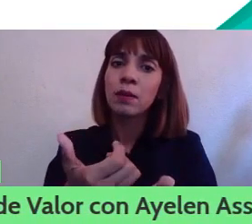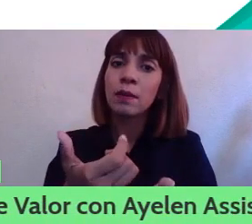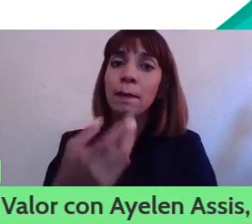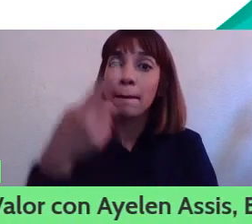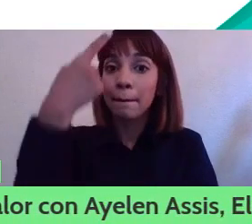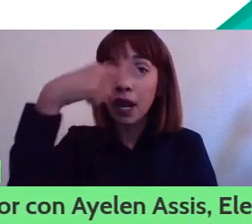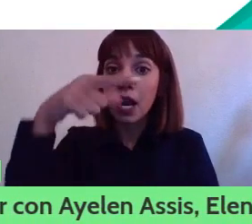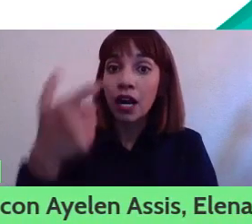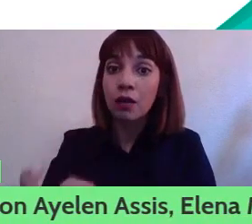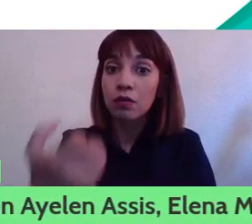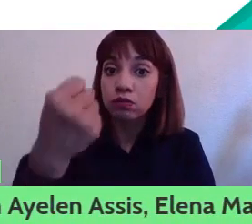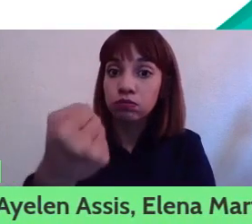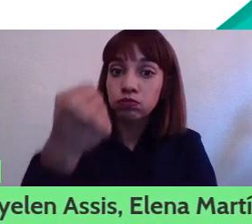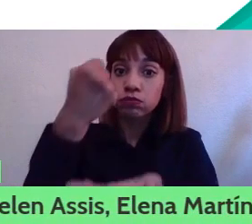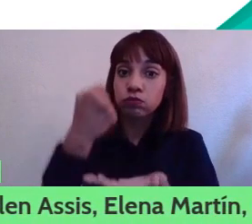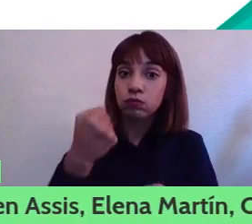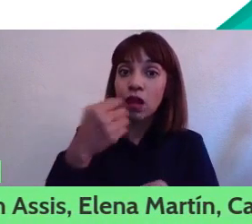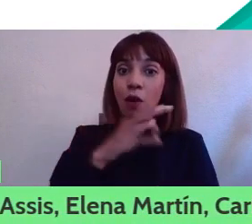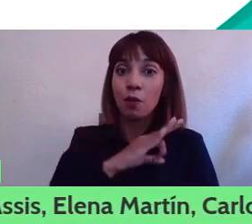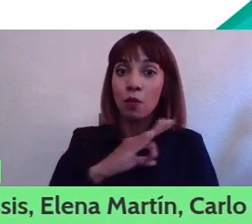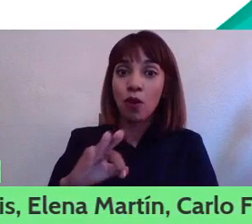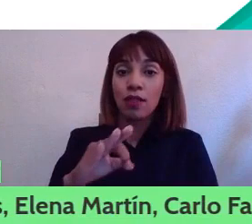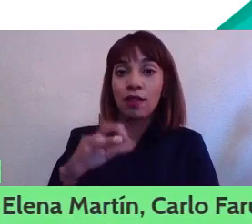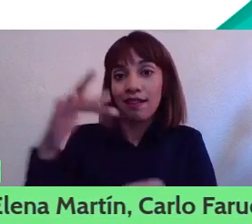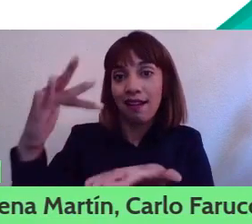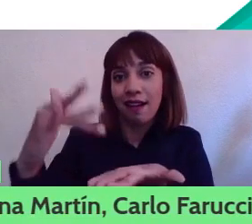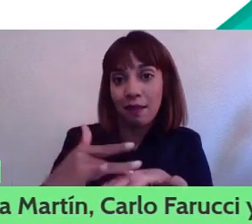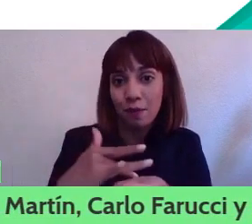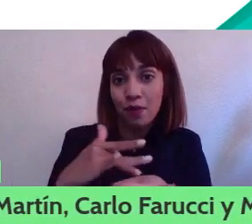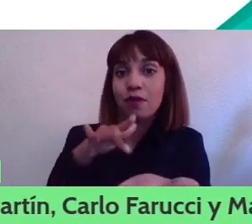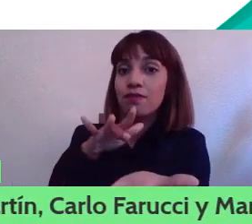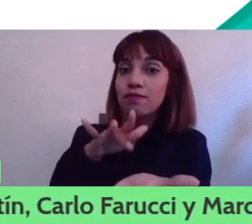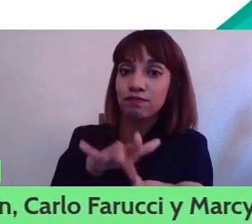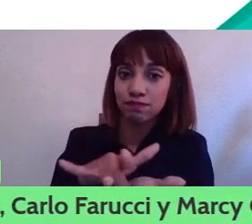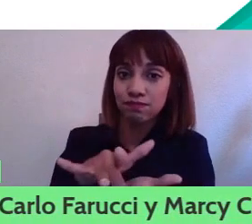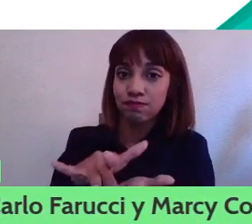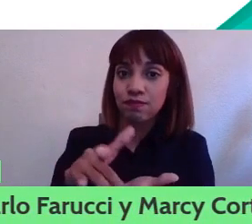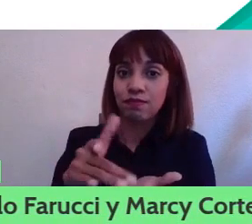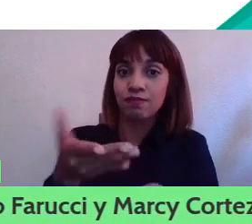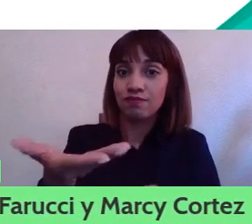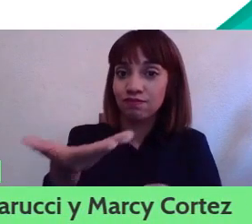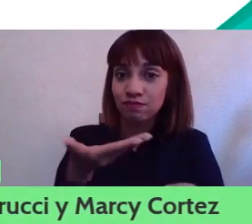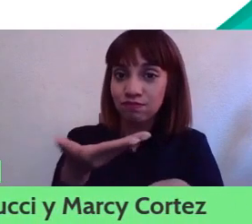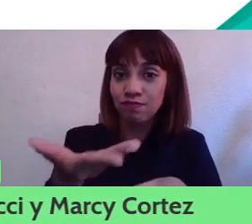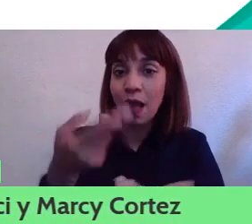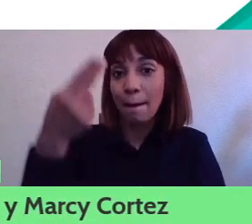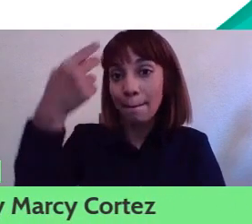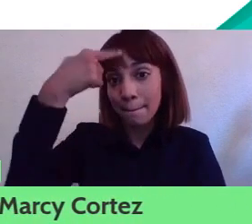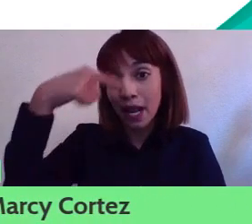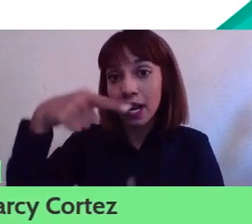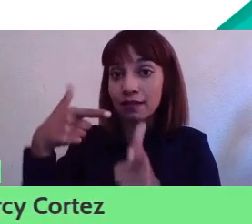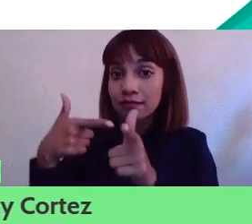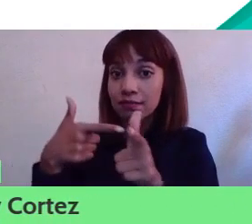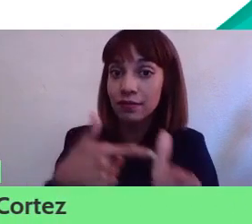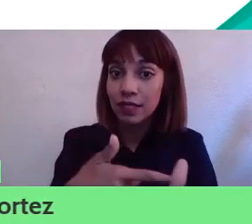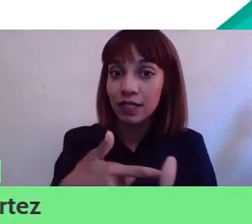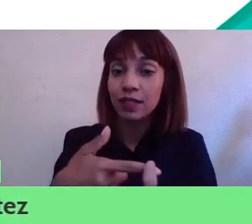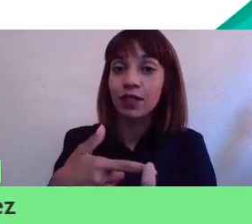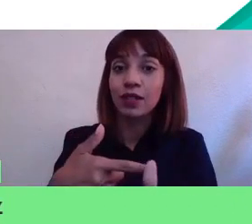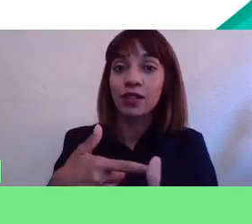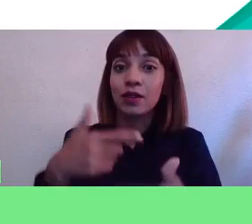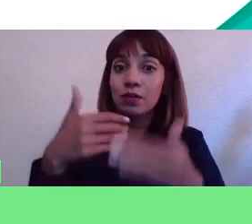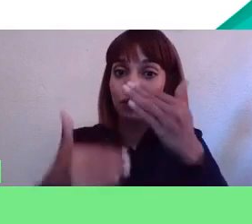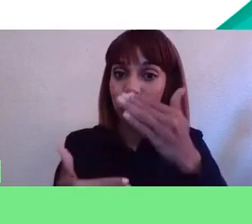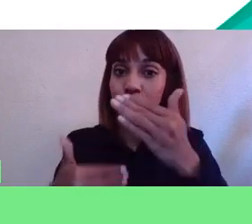como un intercambio económico y eso nos permite funcionar y nos permite ir poco a poco rompiendo esta barrera